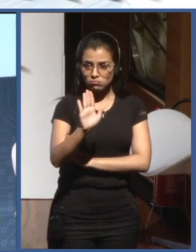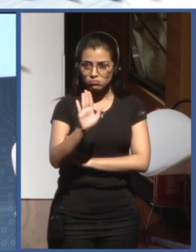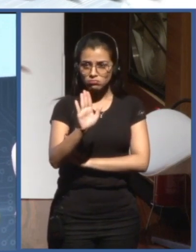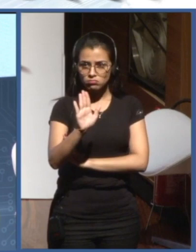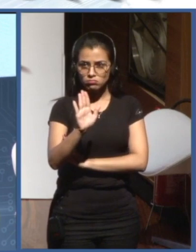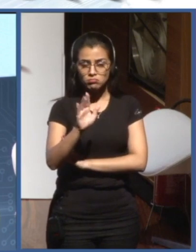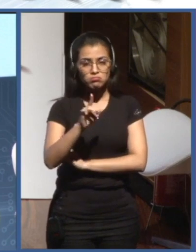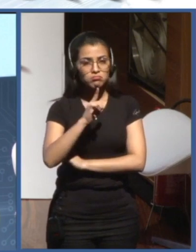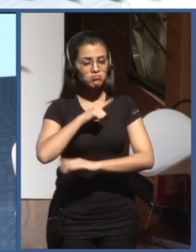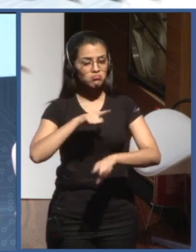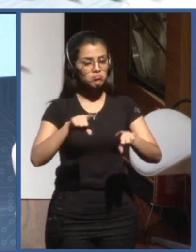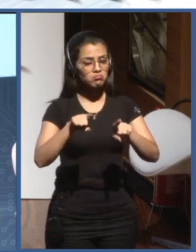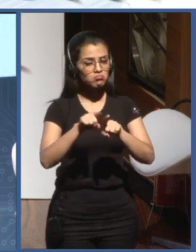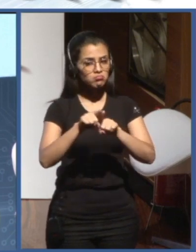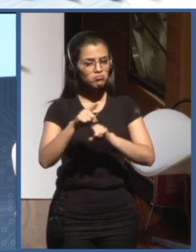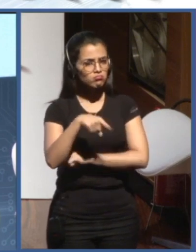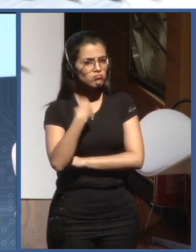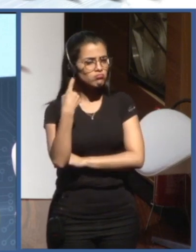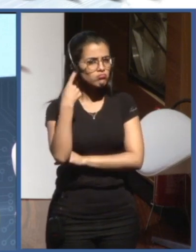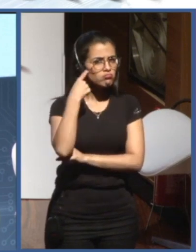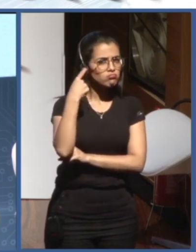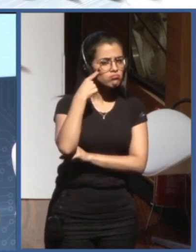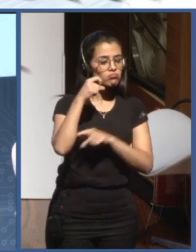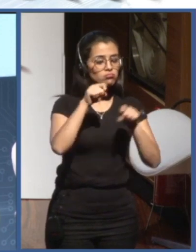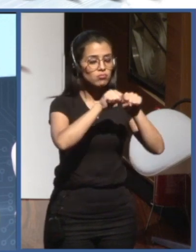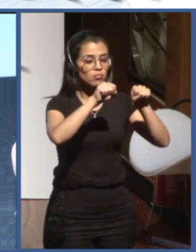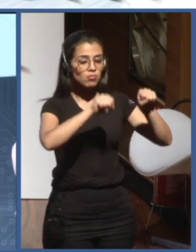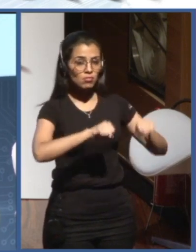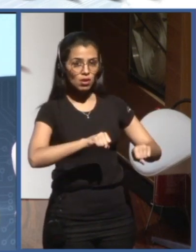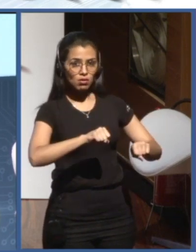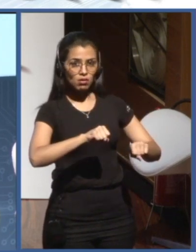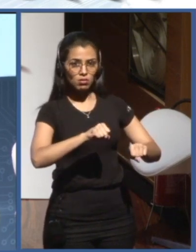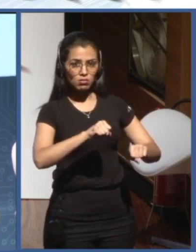en que… que… en el